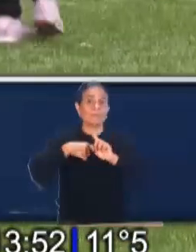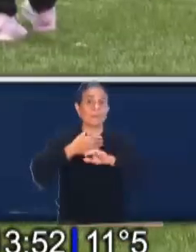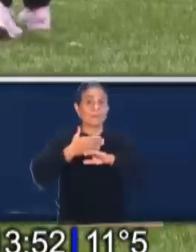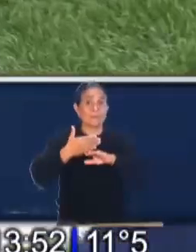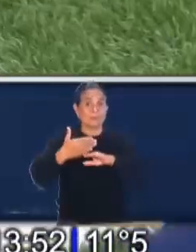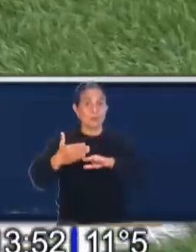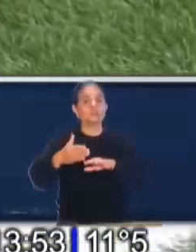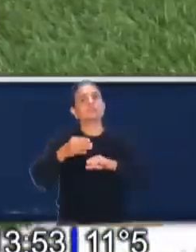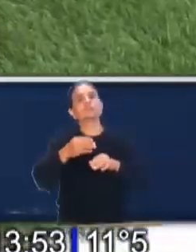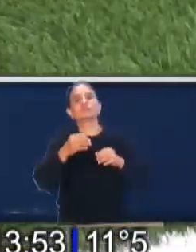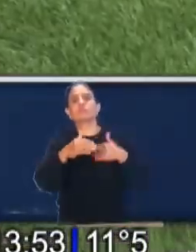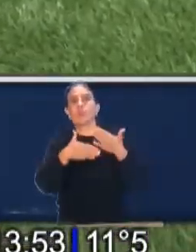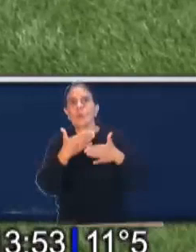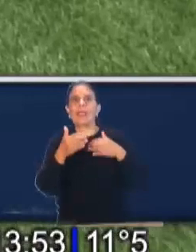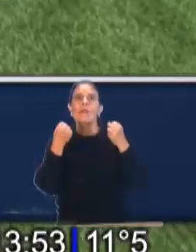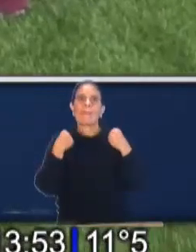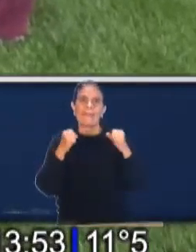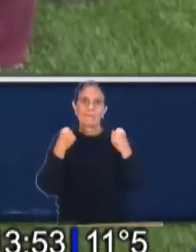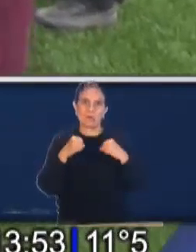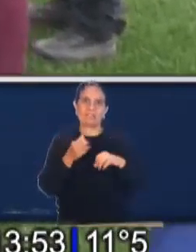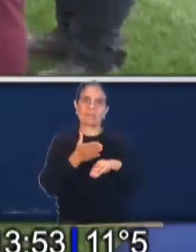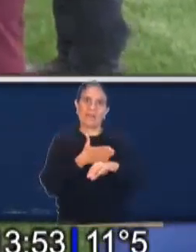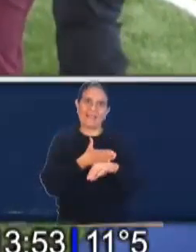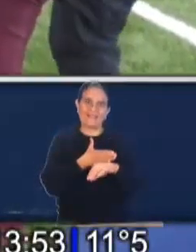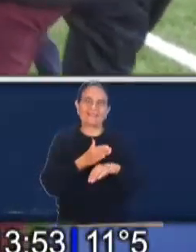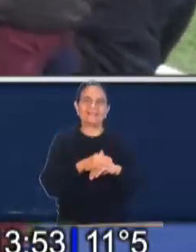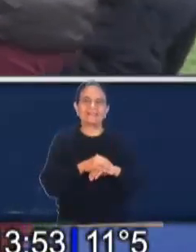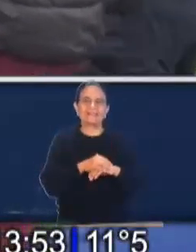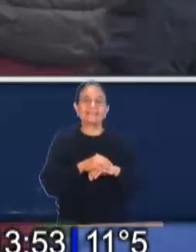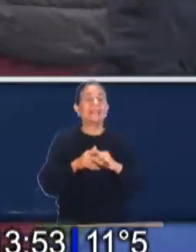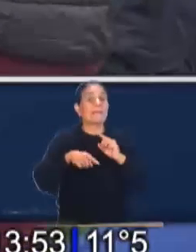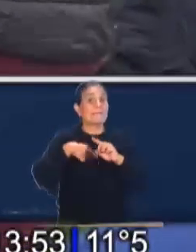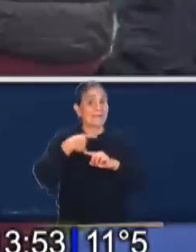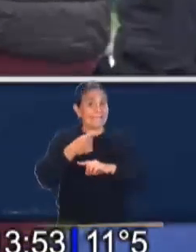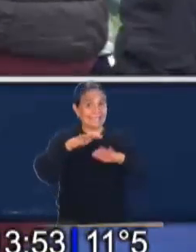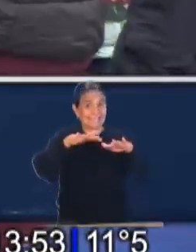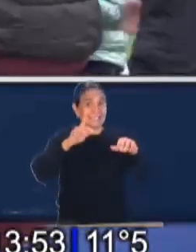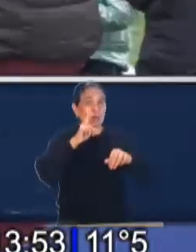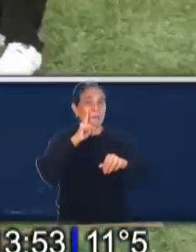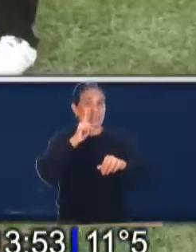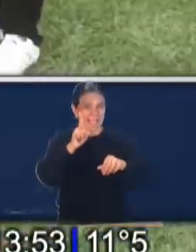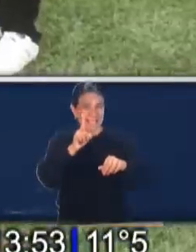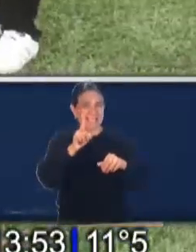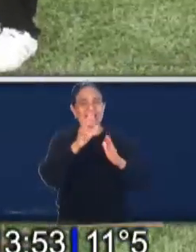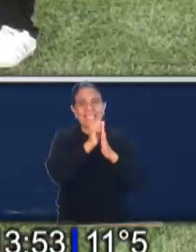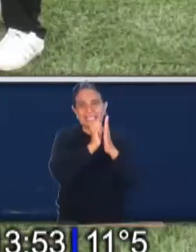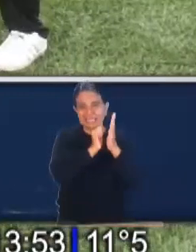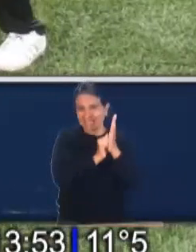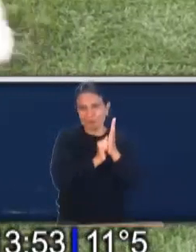juegos predeportivos. Mañana tenemos alrededor de 1000 chicos ya inscriptos que nos confirmaron